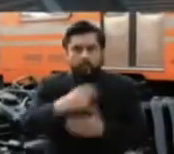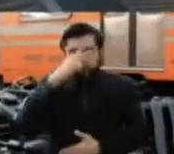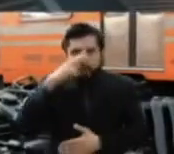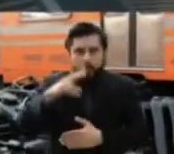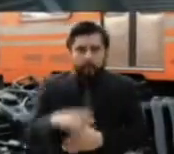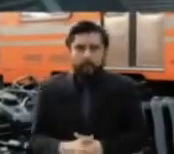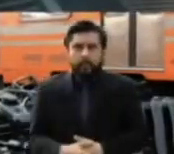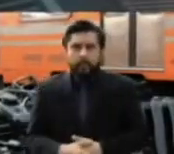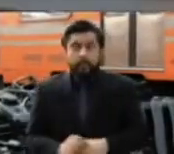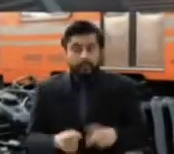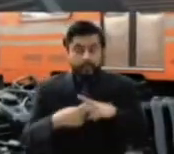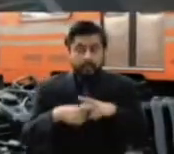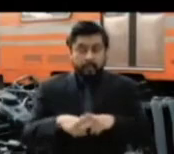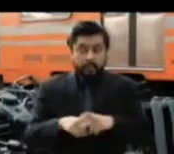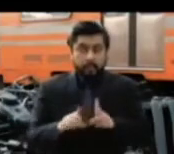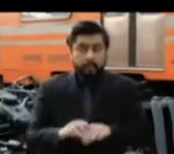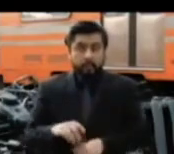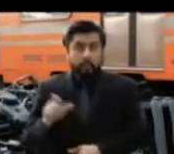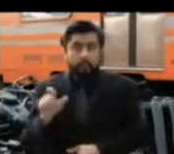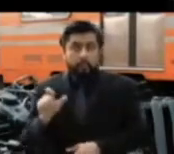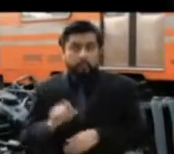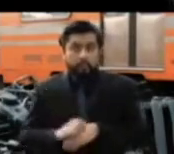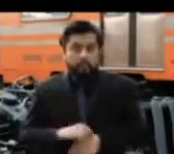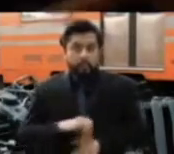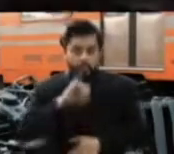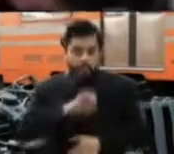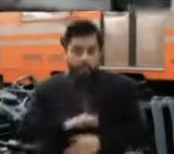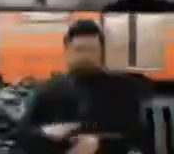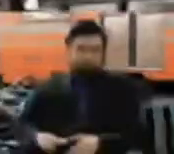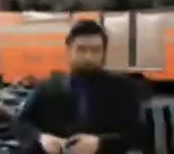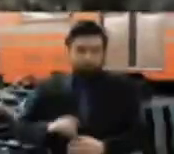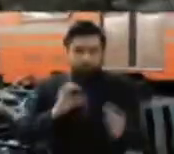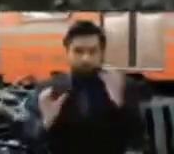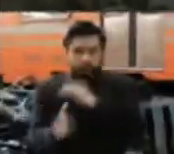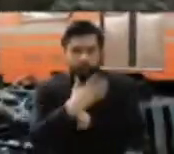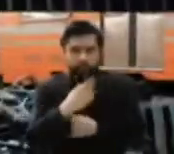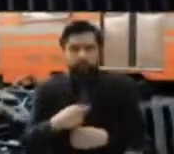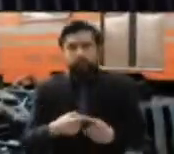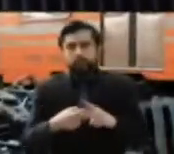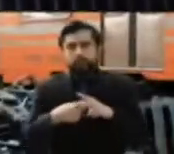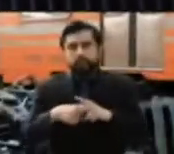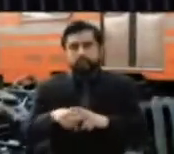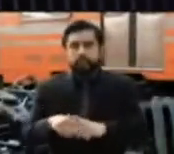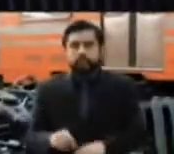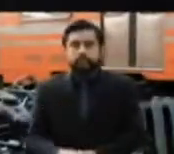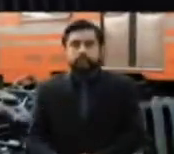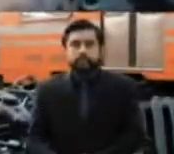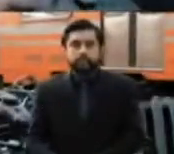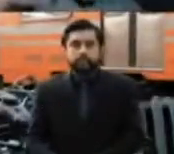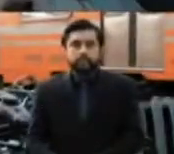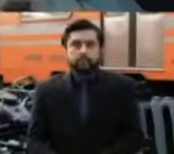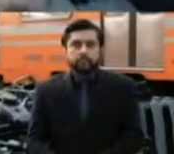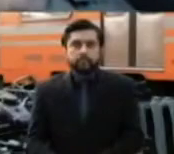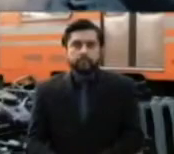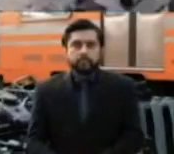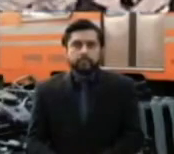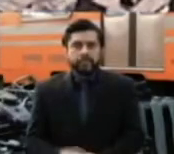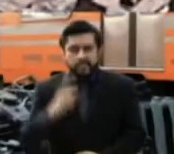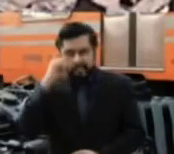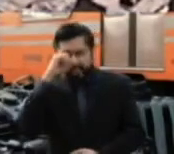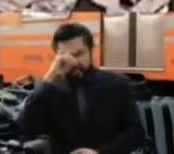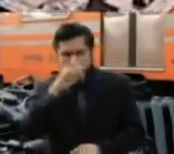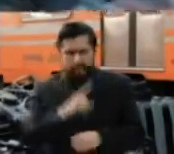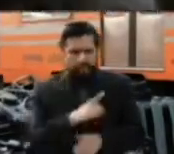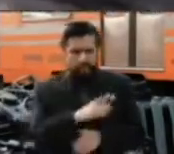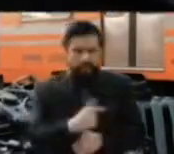Ciudad de México inició al comenzar la presente administración. A pesar de la contingencia causada por